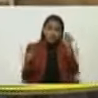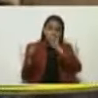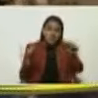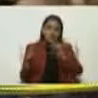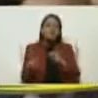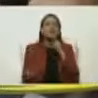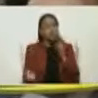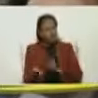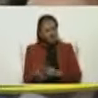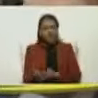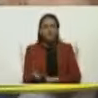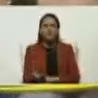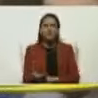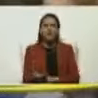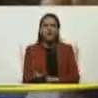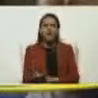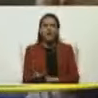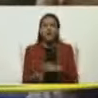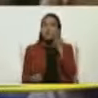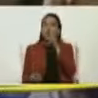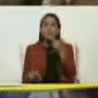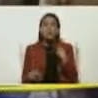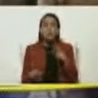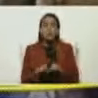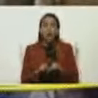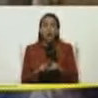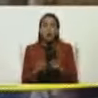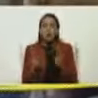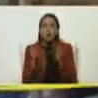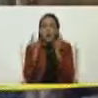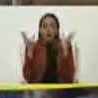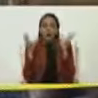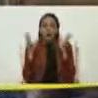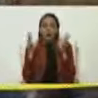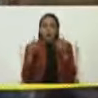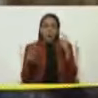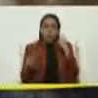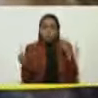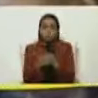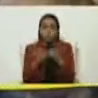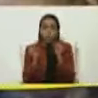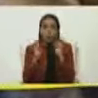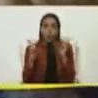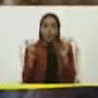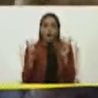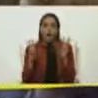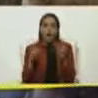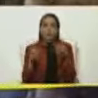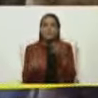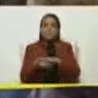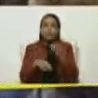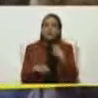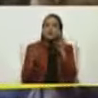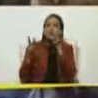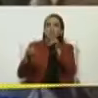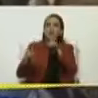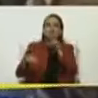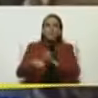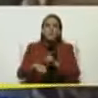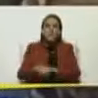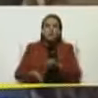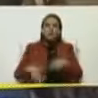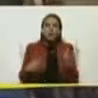verdad, a mí me chocó, pues. Me puso en shock porque me hizo vivir ese segundo, ese momento en que yo